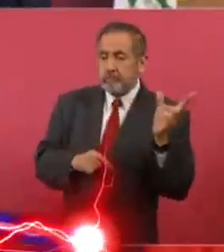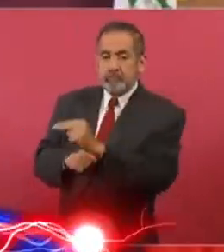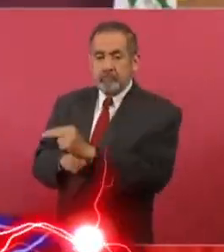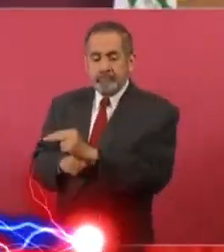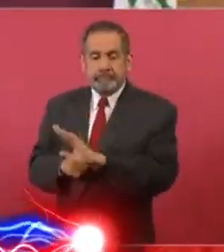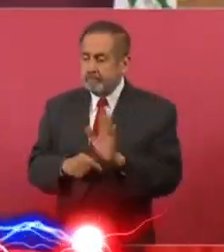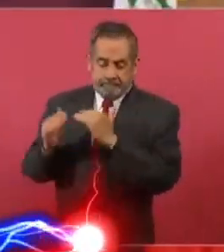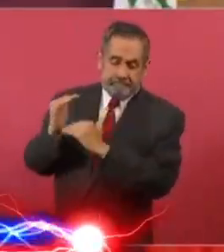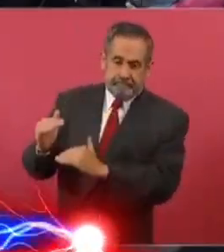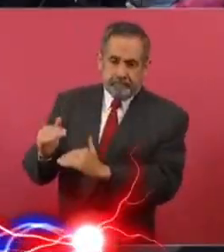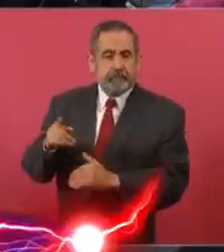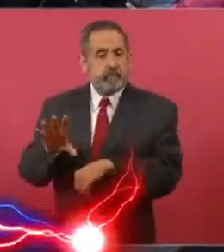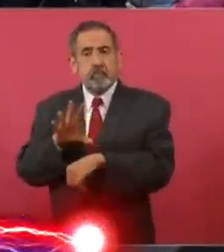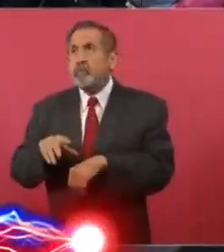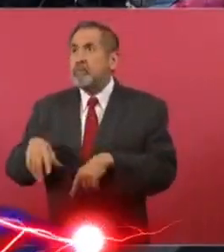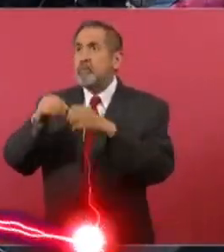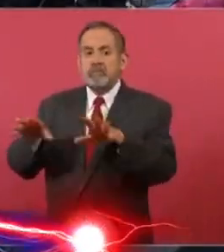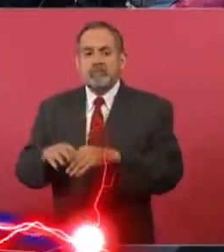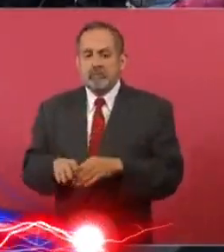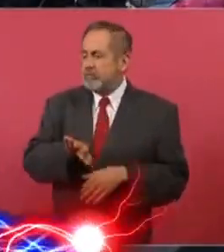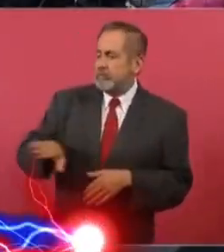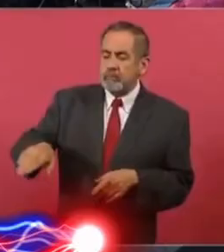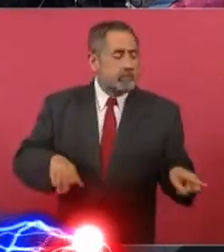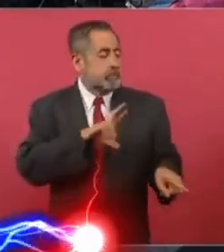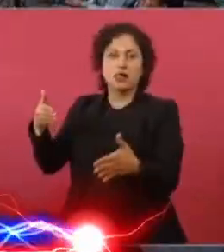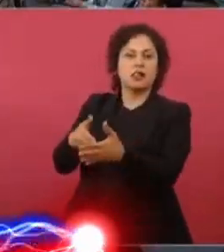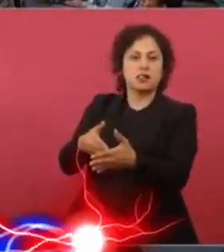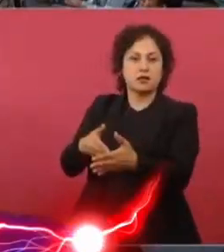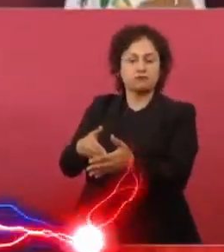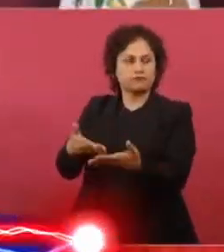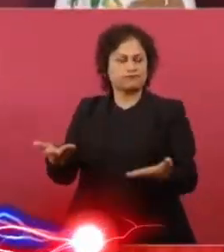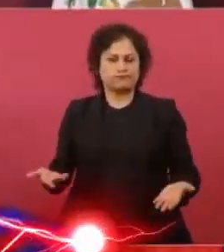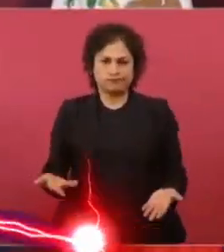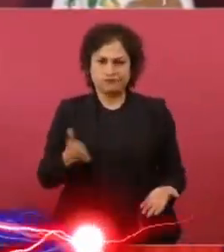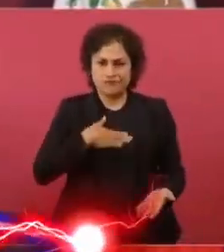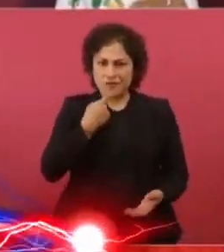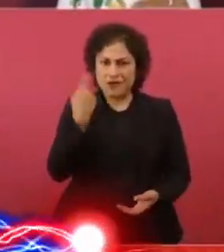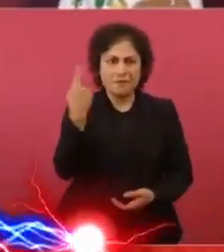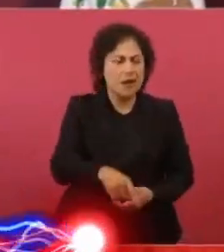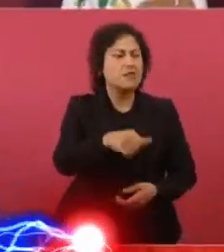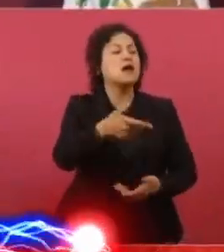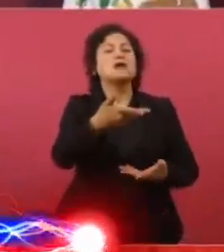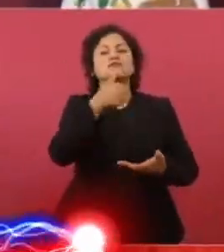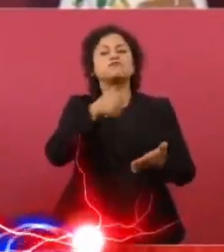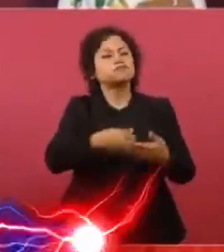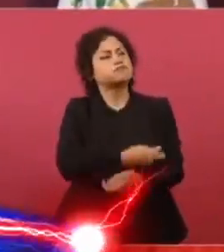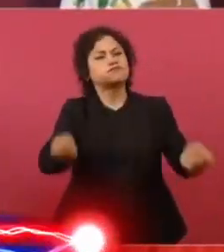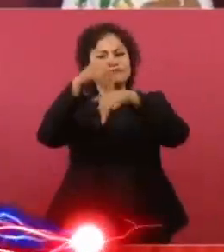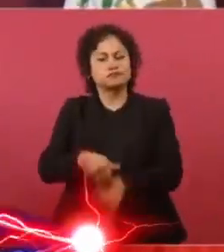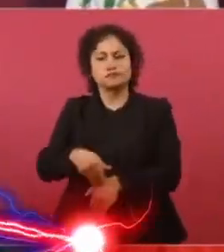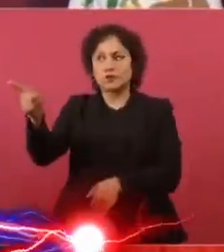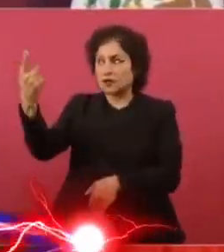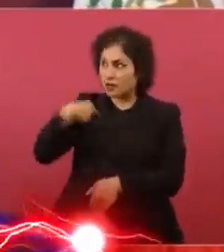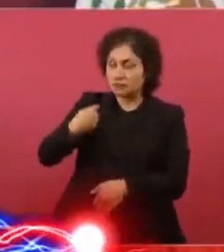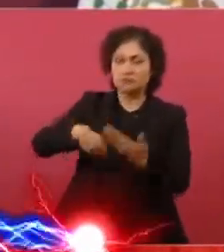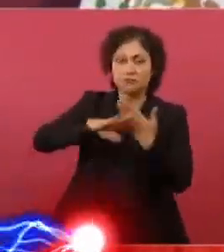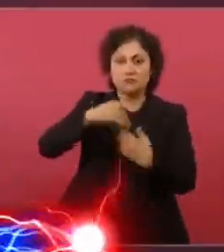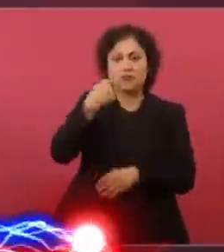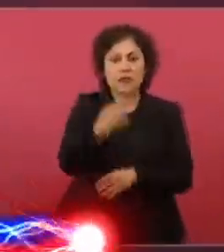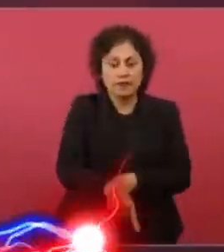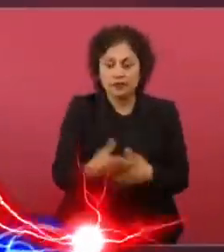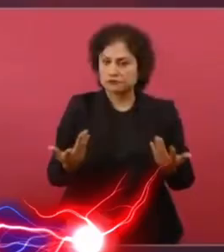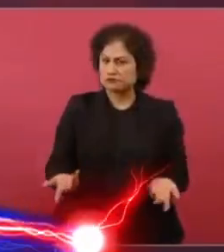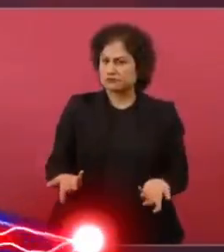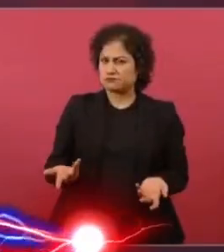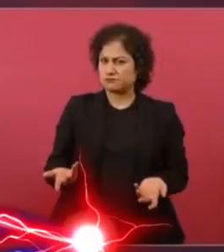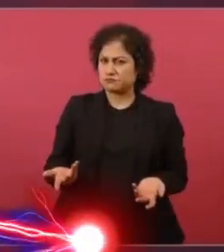subir su energía. Le daban preferencia a los particulares. Bueno, con todo y eso, con todos esos obstáculos, hoy la Comisión